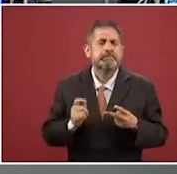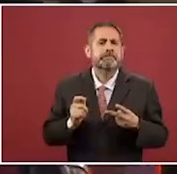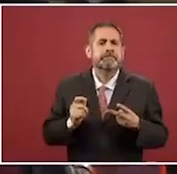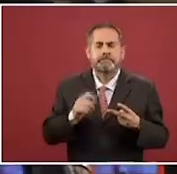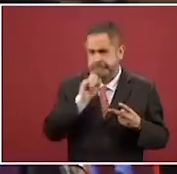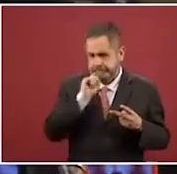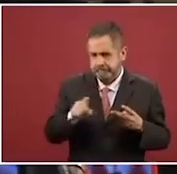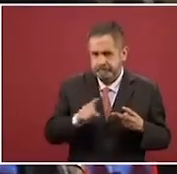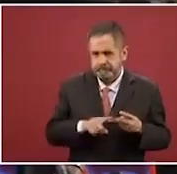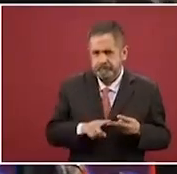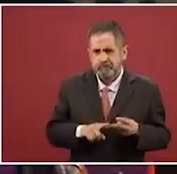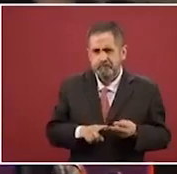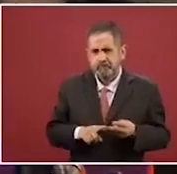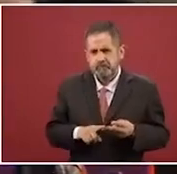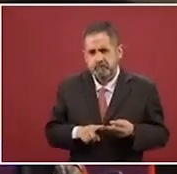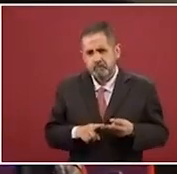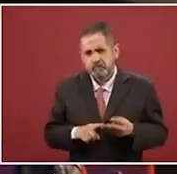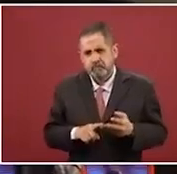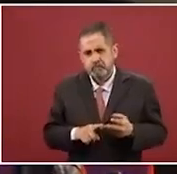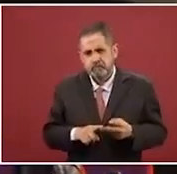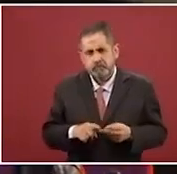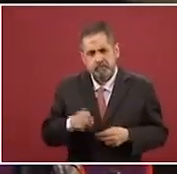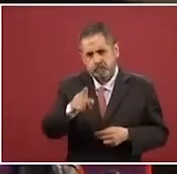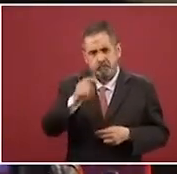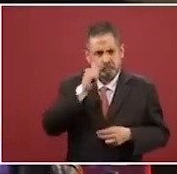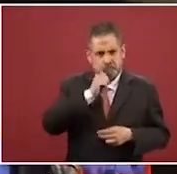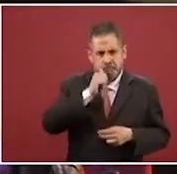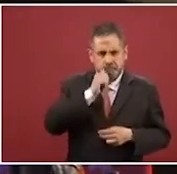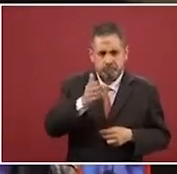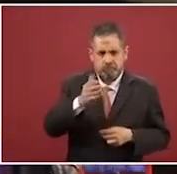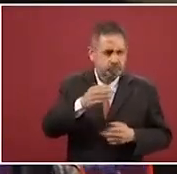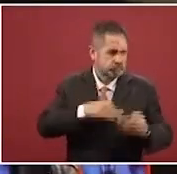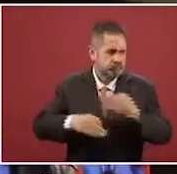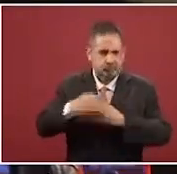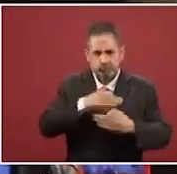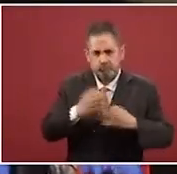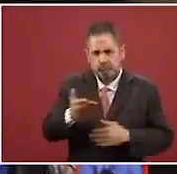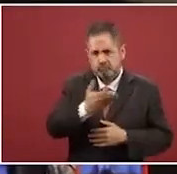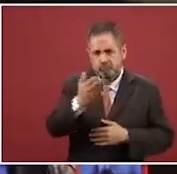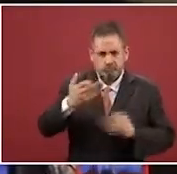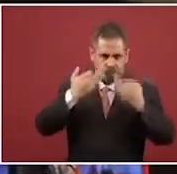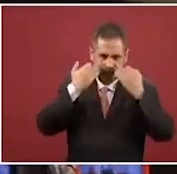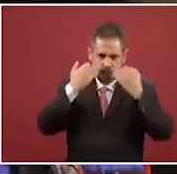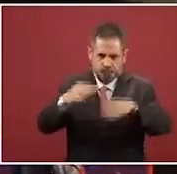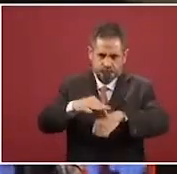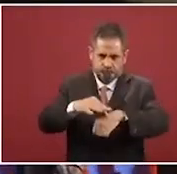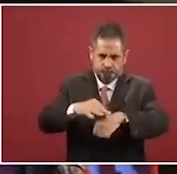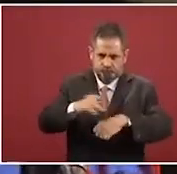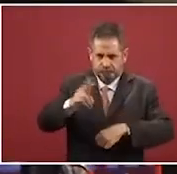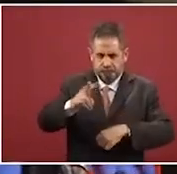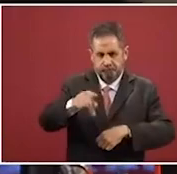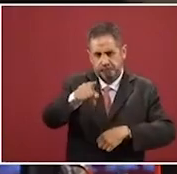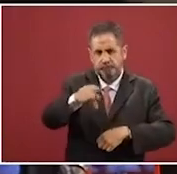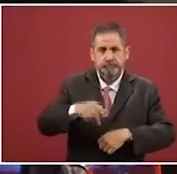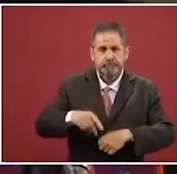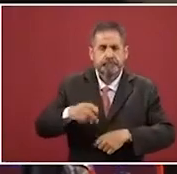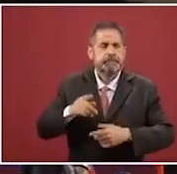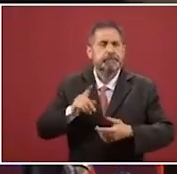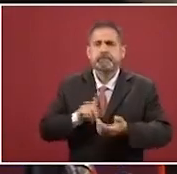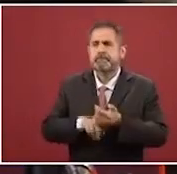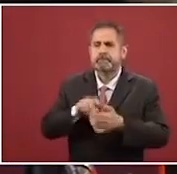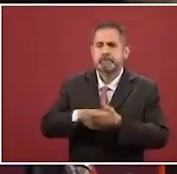también. Usted, bueno, ha sido, todos hemos sido testigos, por ejemplo, el directivo